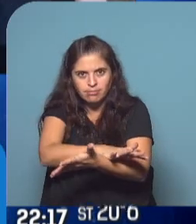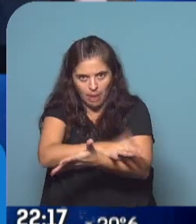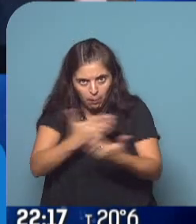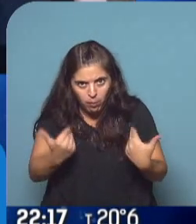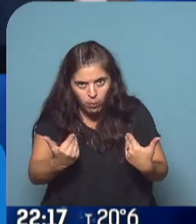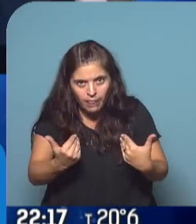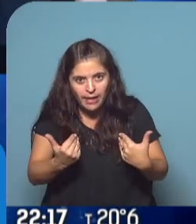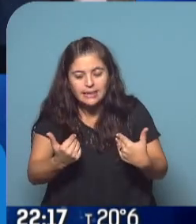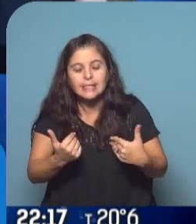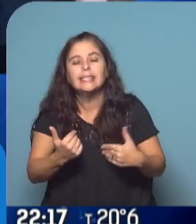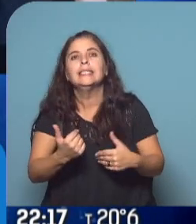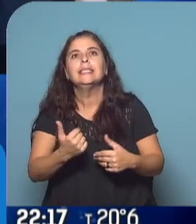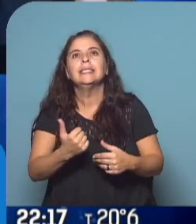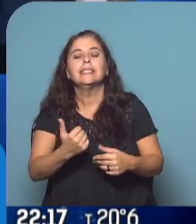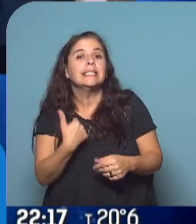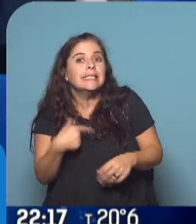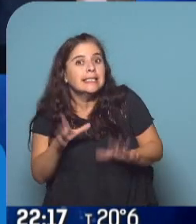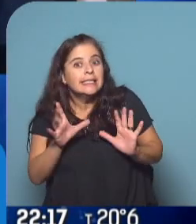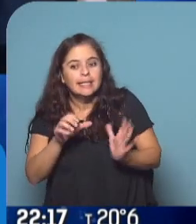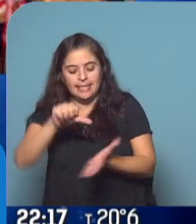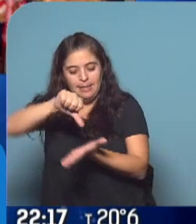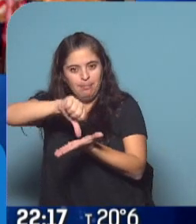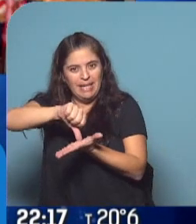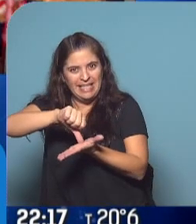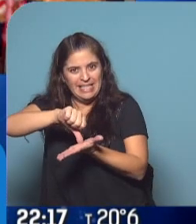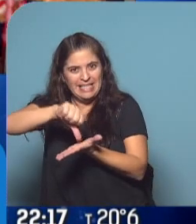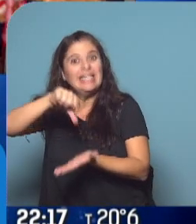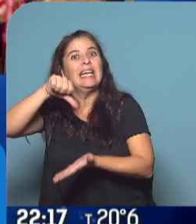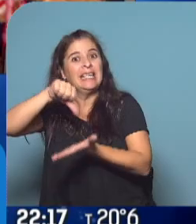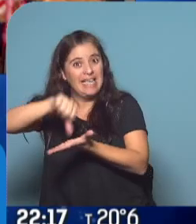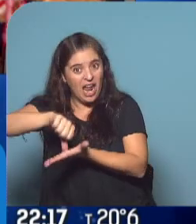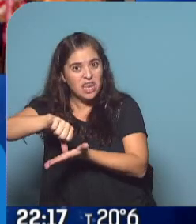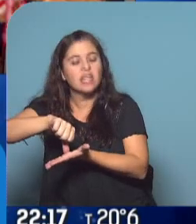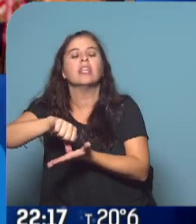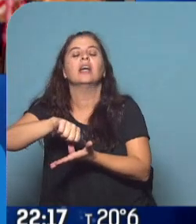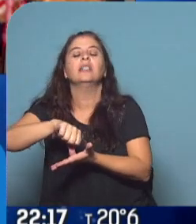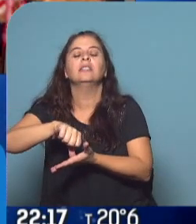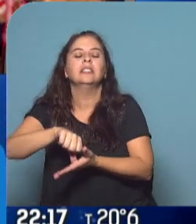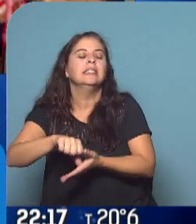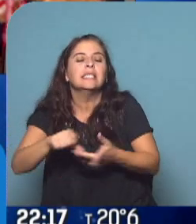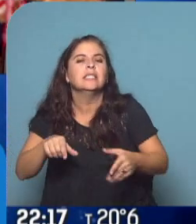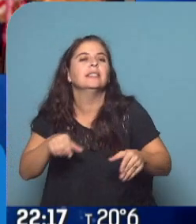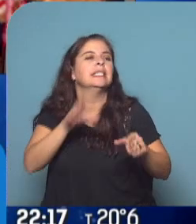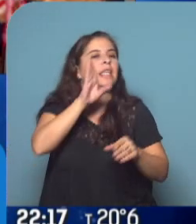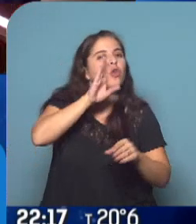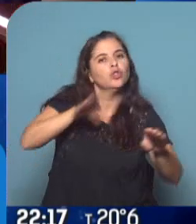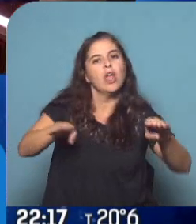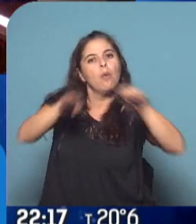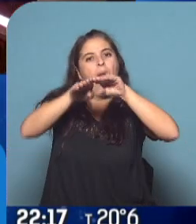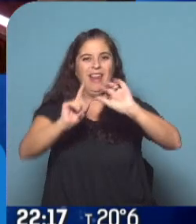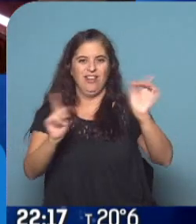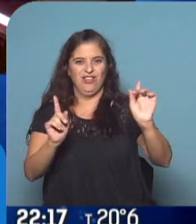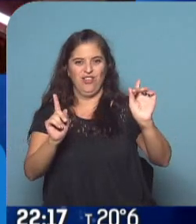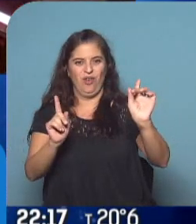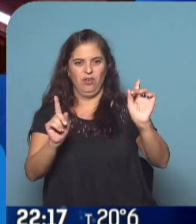puede... Irán se sabe que no está a la misma altura militar que Estados Unidos, pero puede activar a muchos aliados en la región que pueden molestar a Estados Unidos y sus